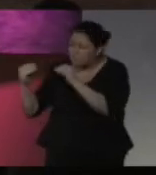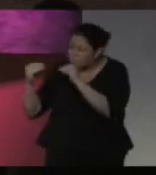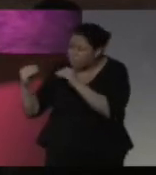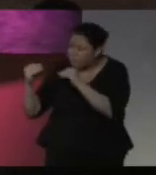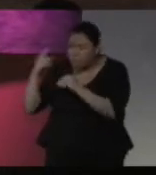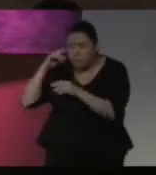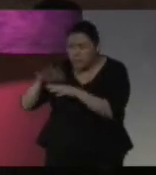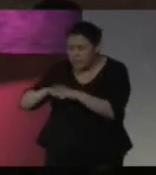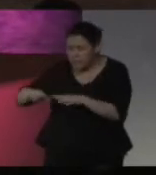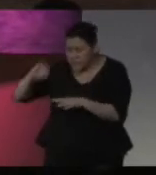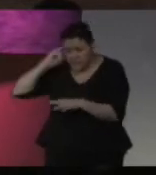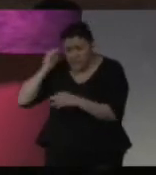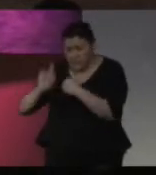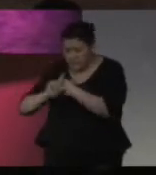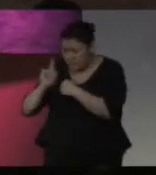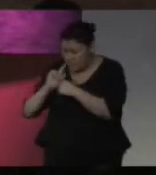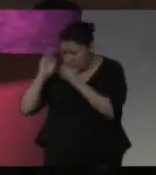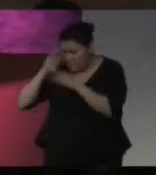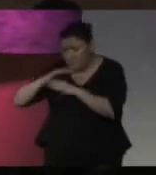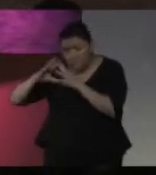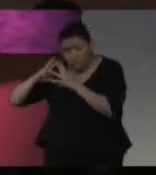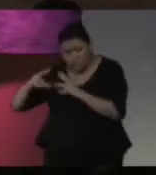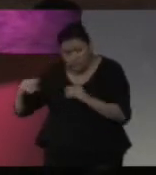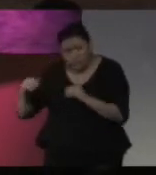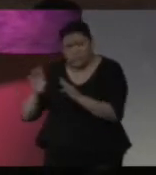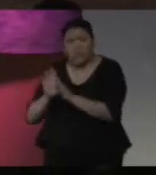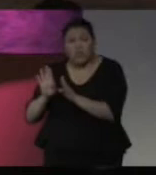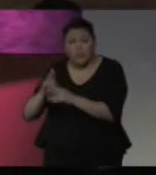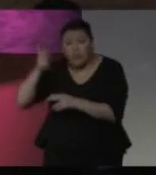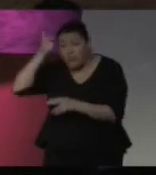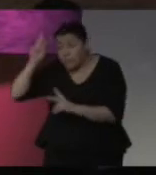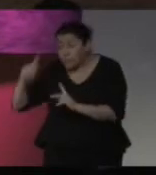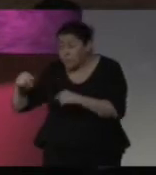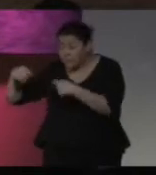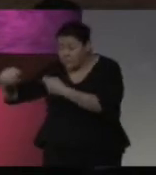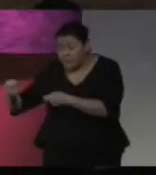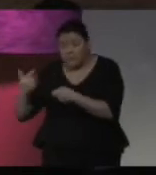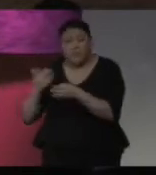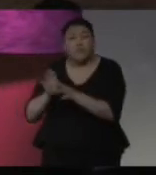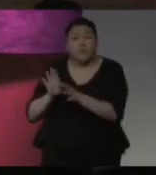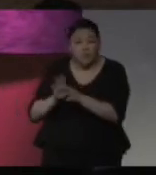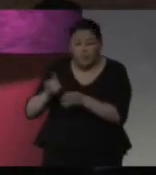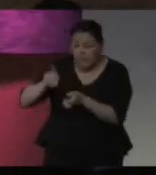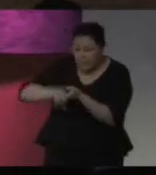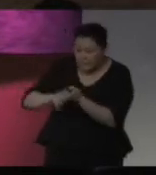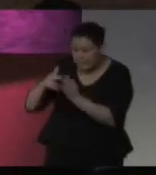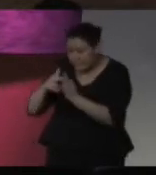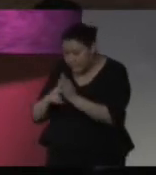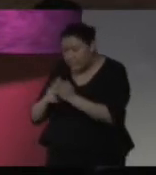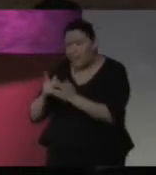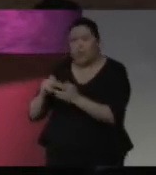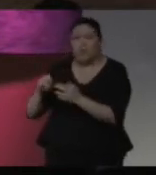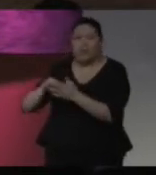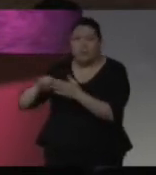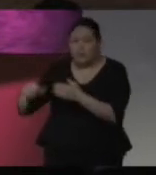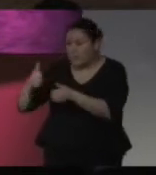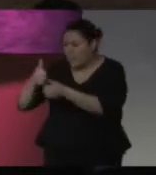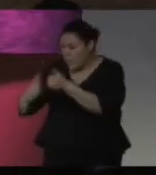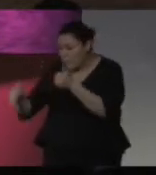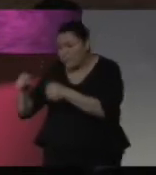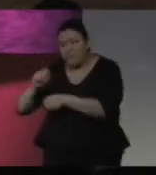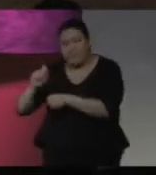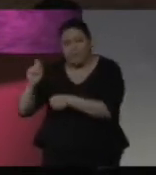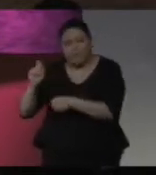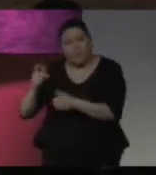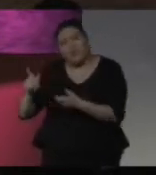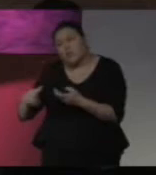un pueblo resuelve problemas de tenencia de tierras o de manutención o de separación